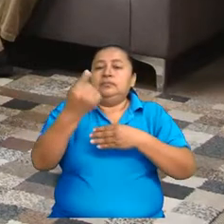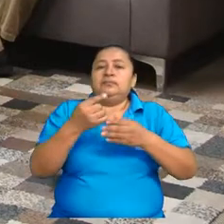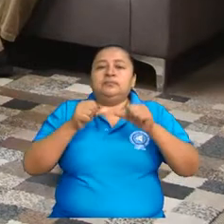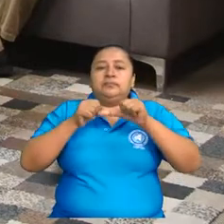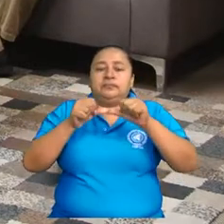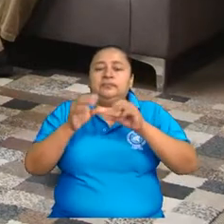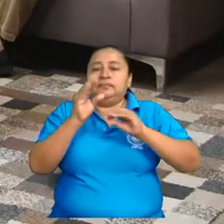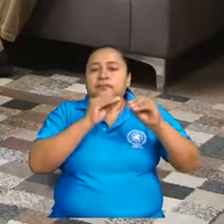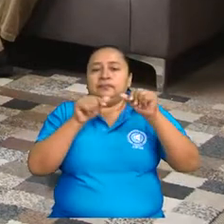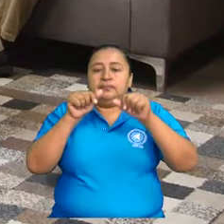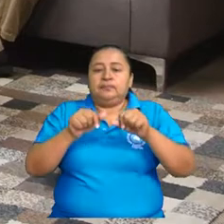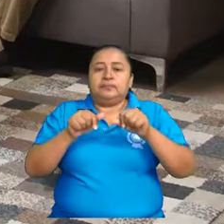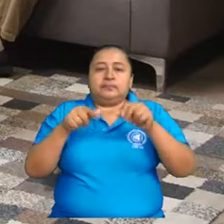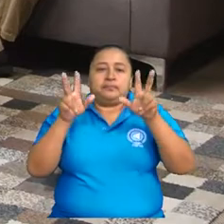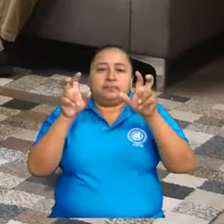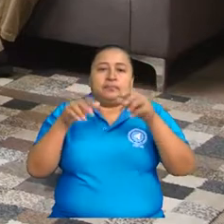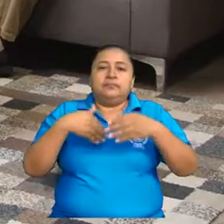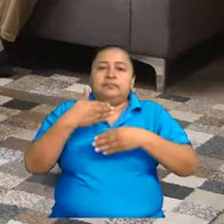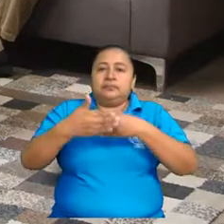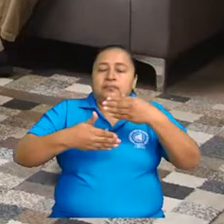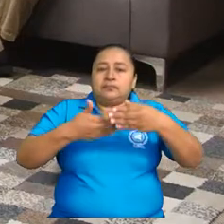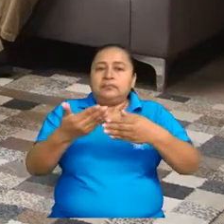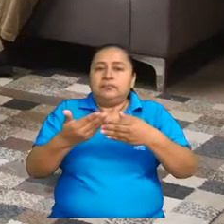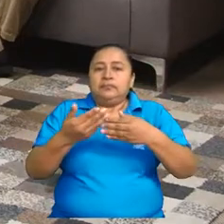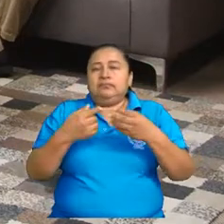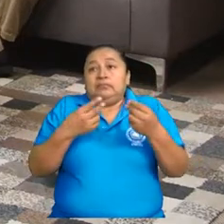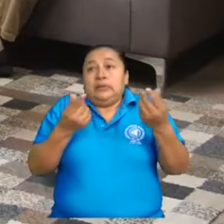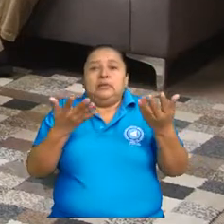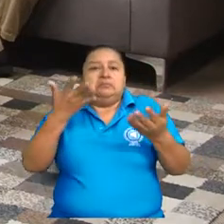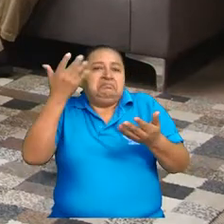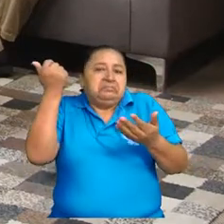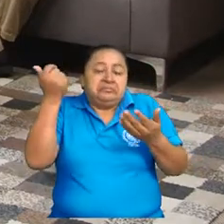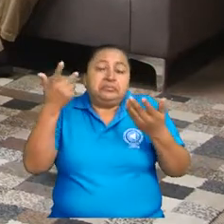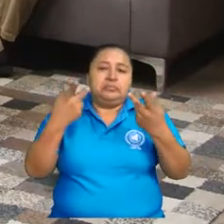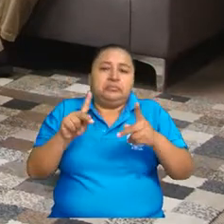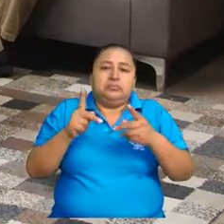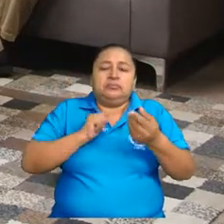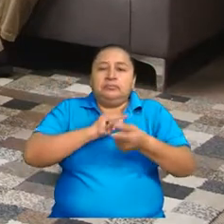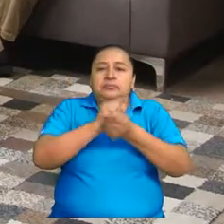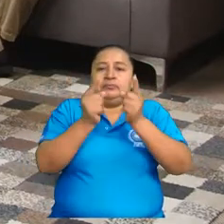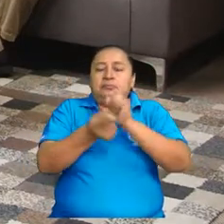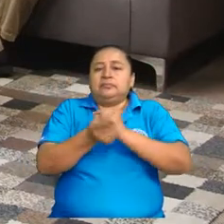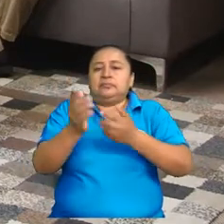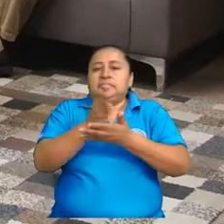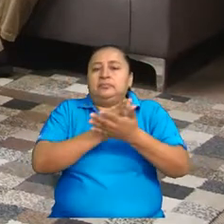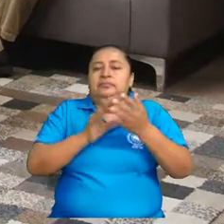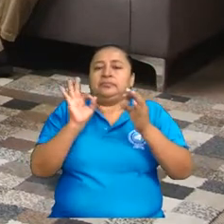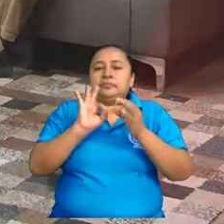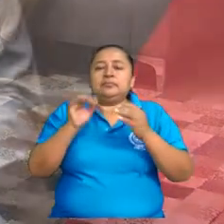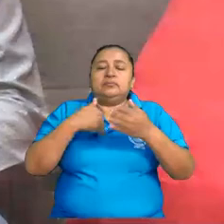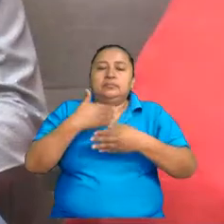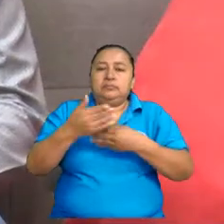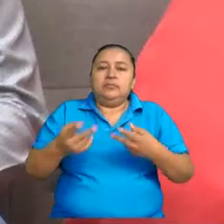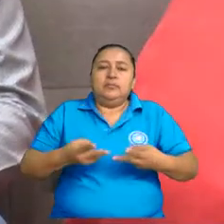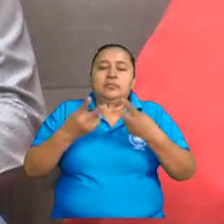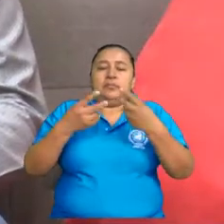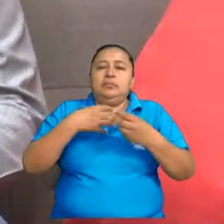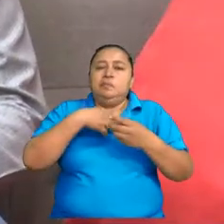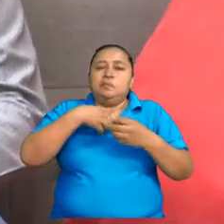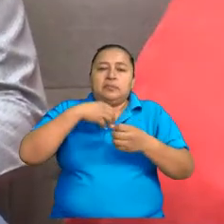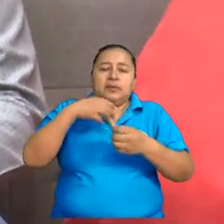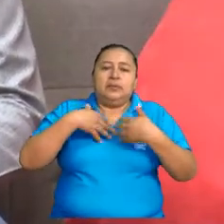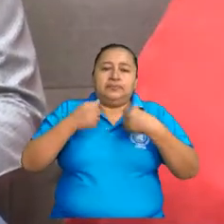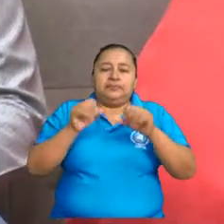continuáramos hablando de esos aspectos que pasan a veces desapercibidos y que transforman sin duda alguna la realidad a nivel de salud de